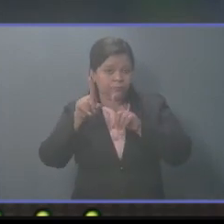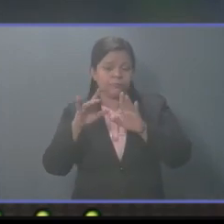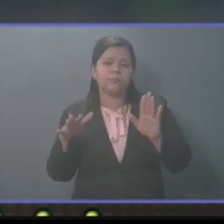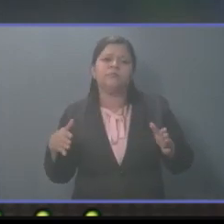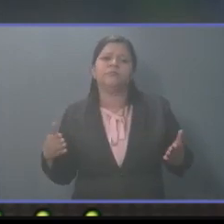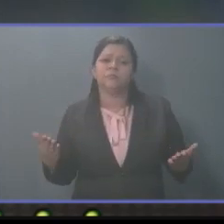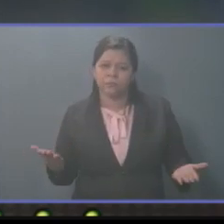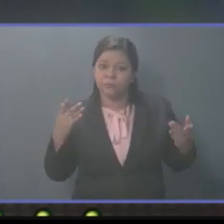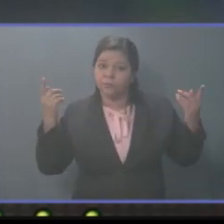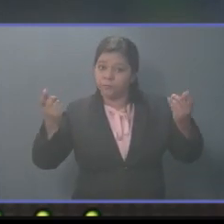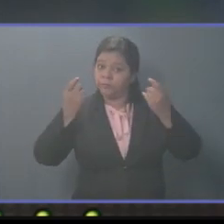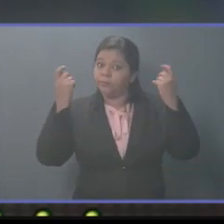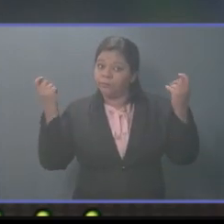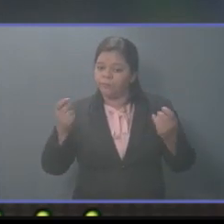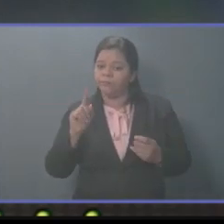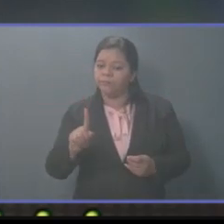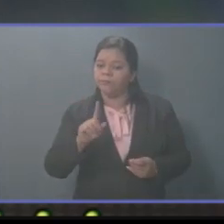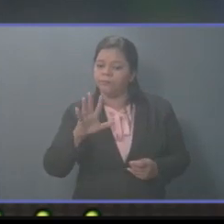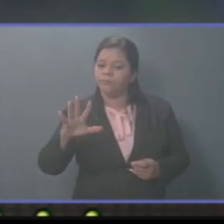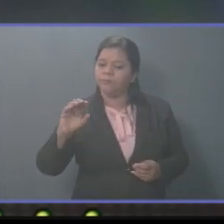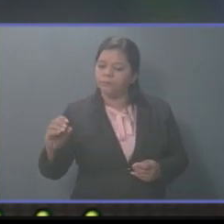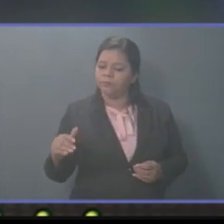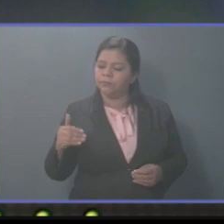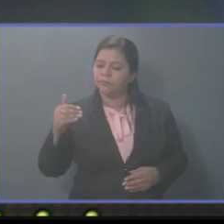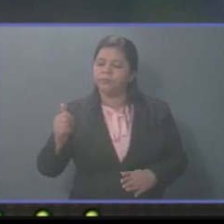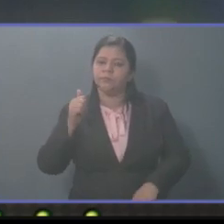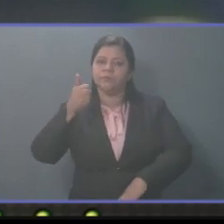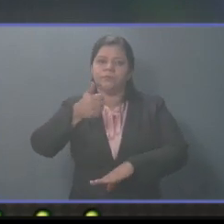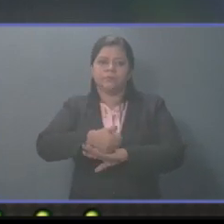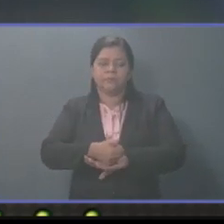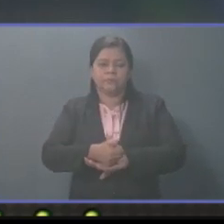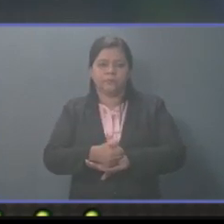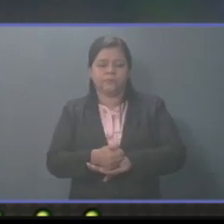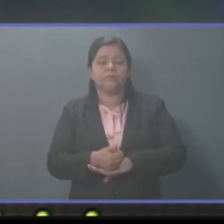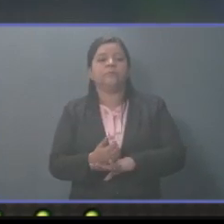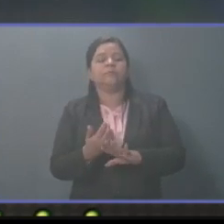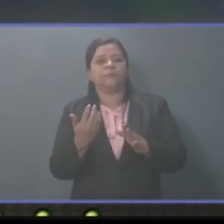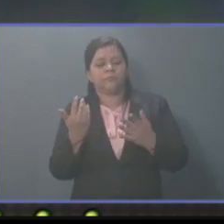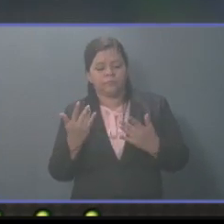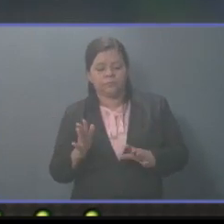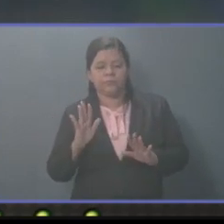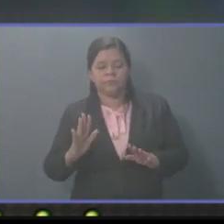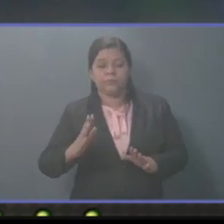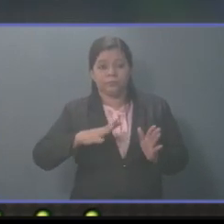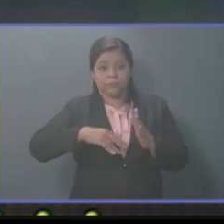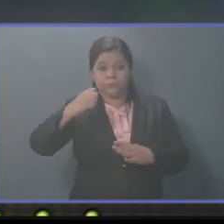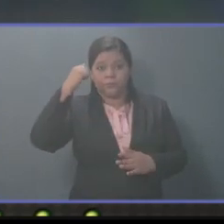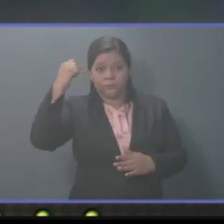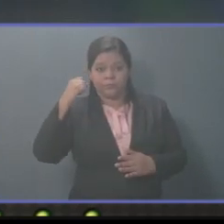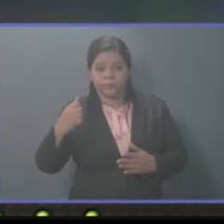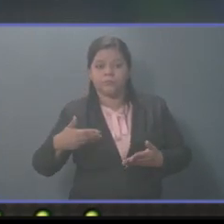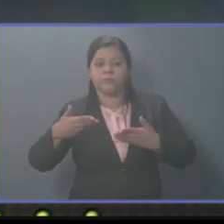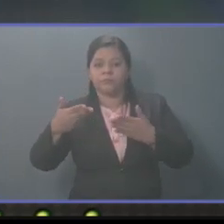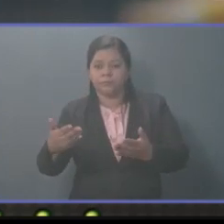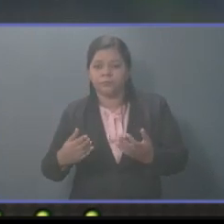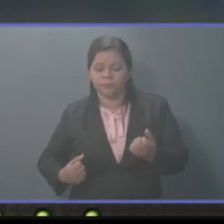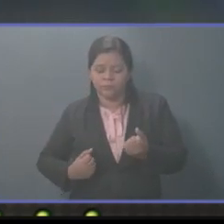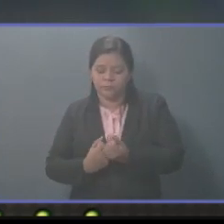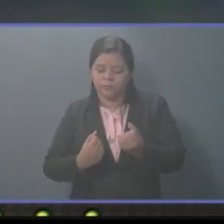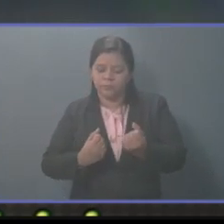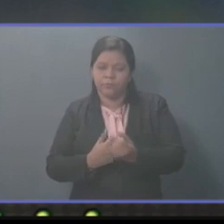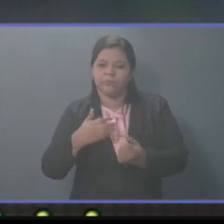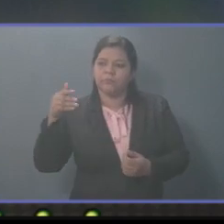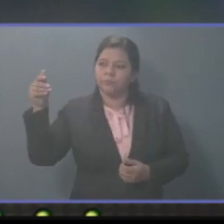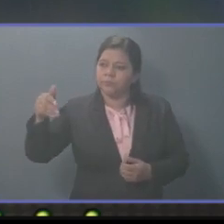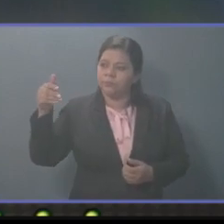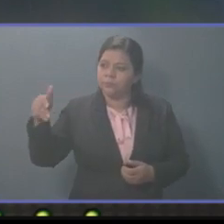el marco de la celebración de sus 150 años de fundación y por su valiosa contribución y aporte a la